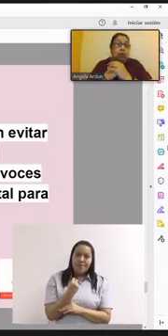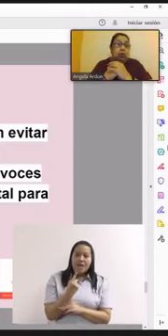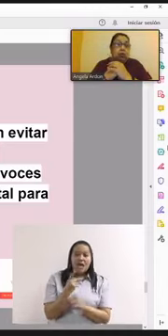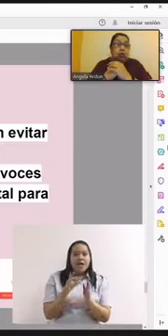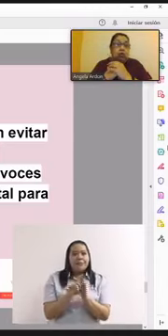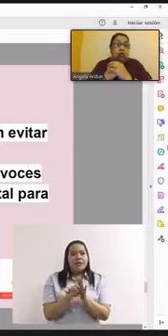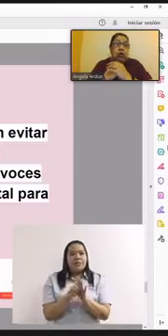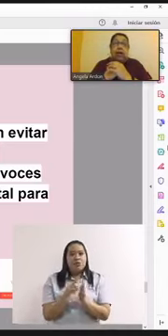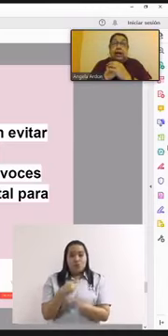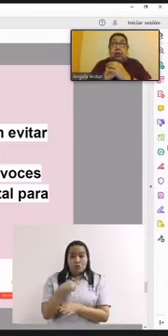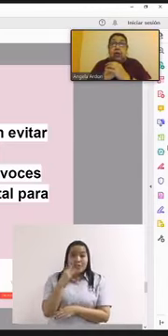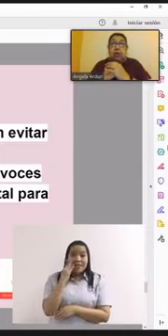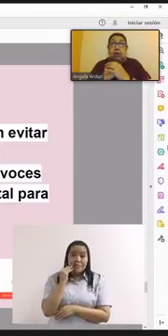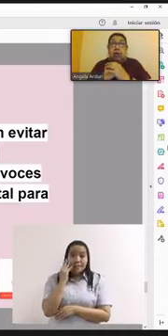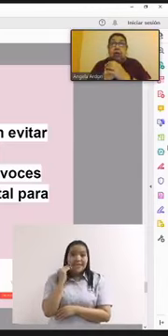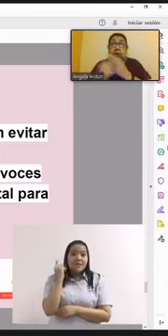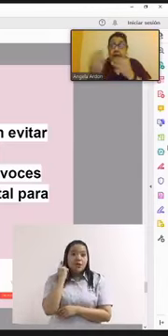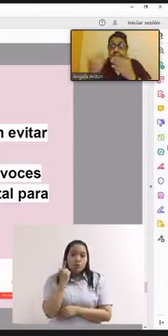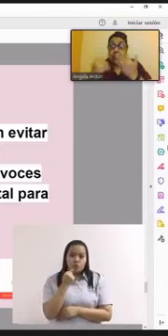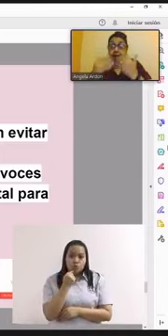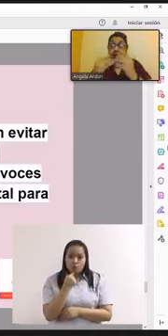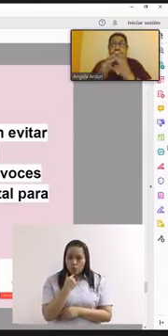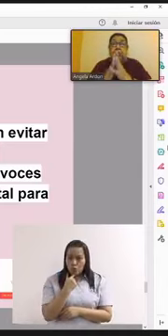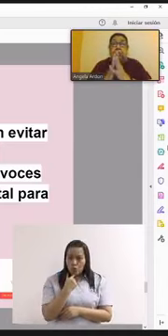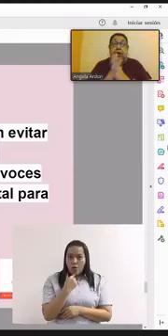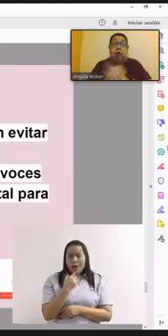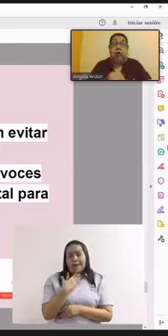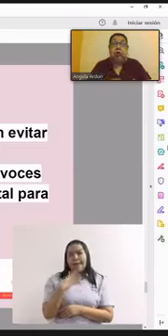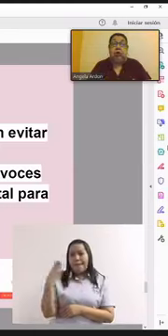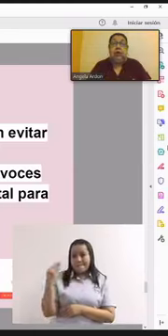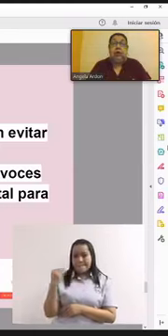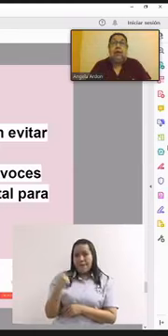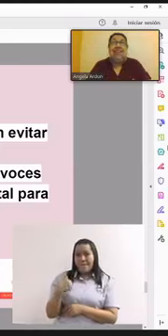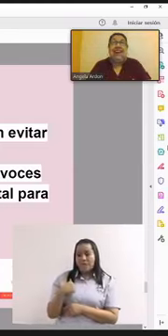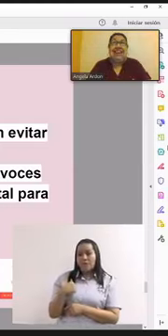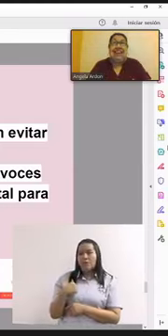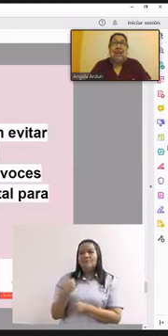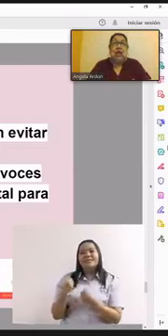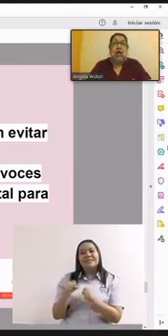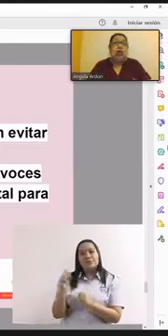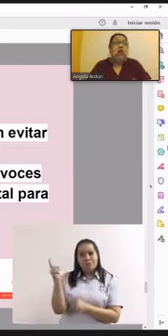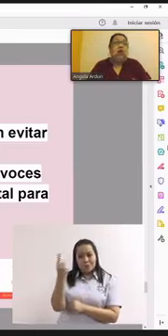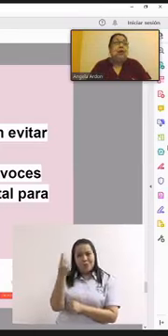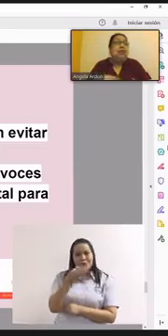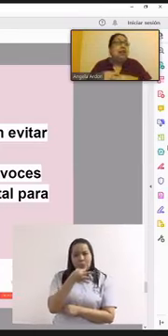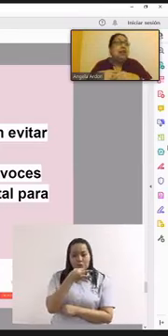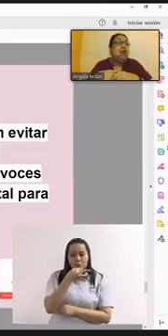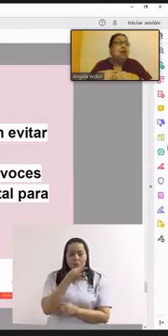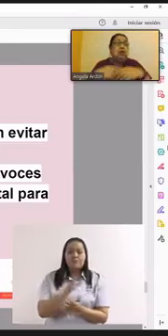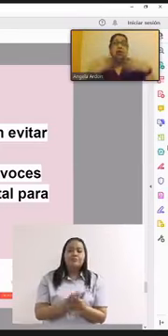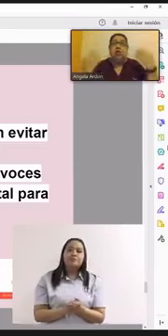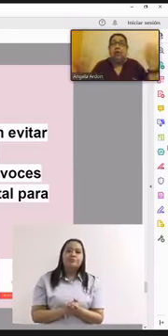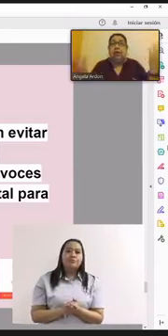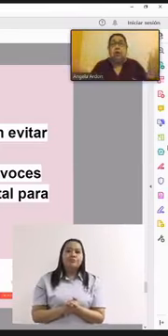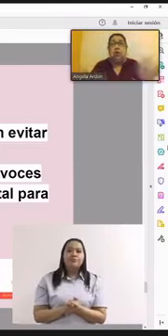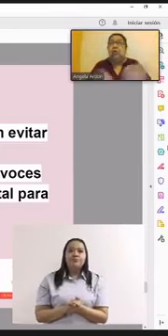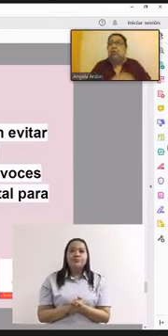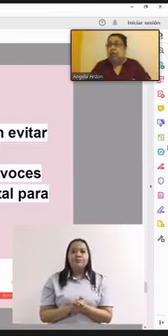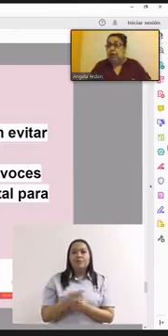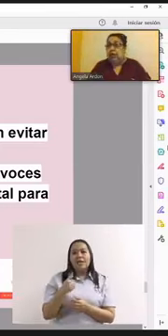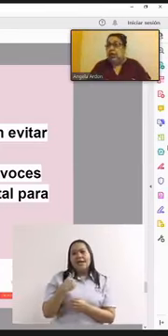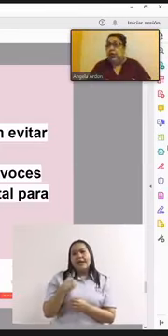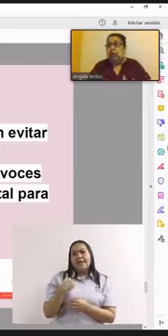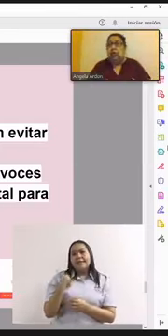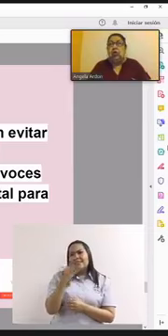experiencia con un sordo que me dijo, cuando después que hicimos su primera comunión, me dice, Ángela, tú me has enseñado que Dios ama a todo mundo,